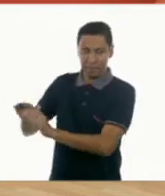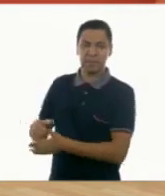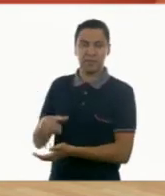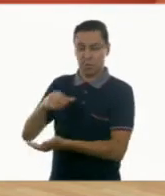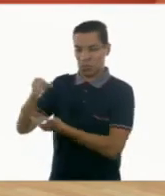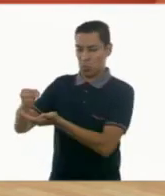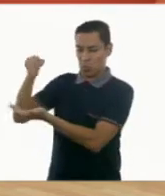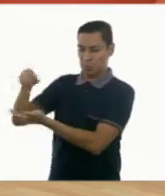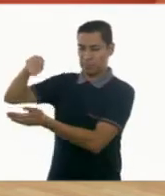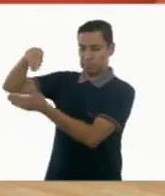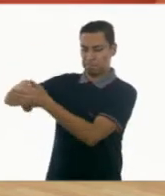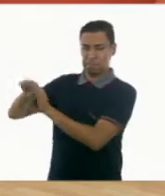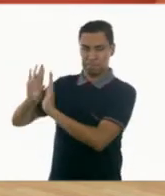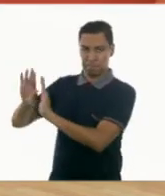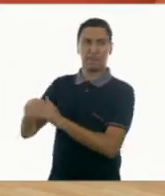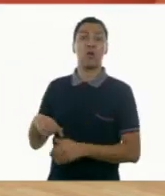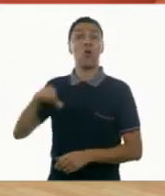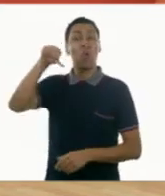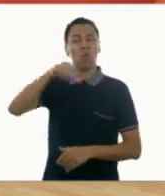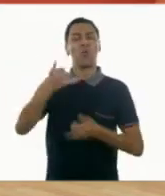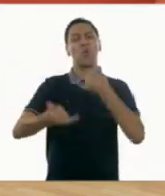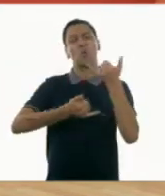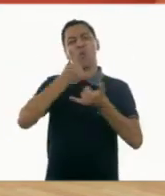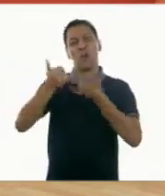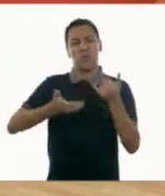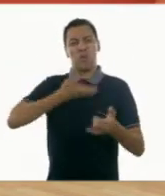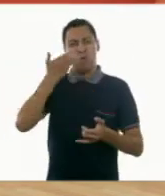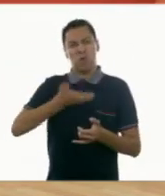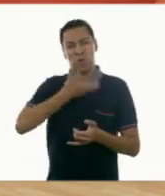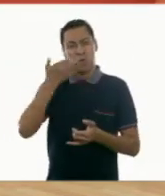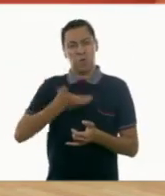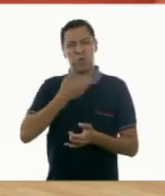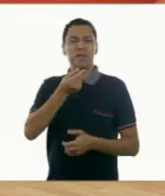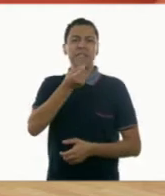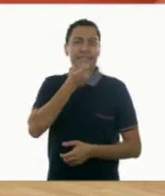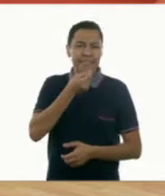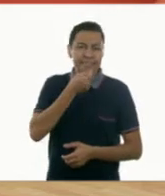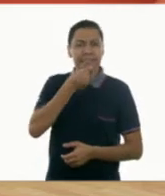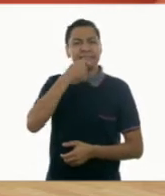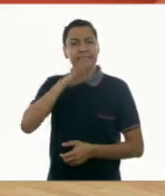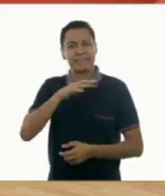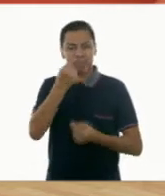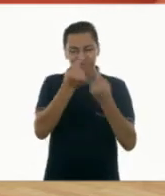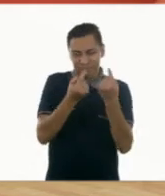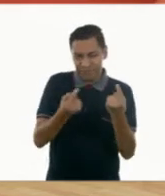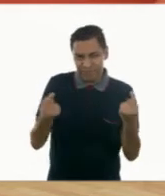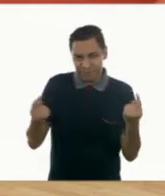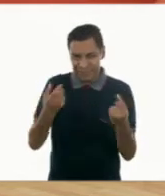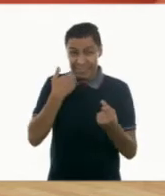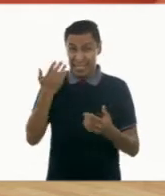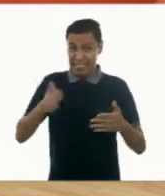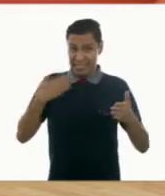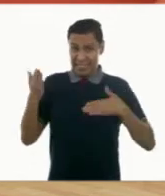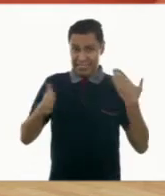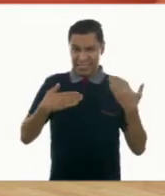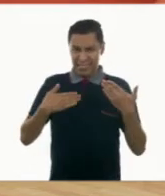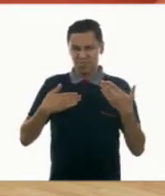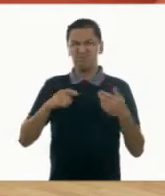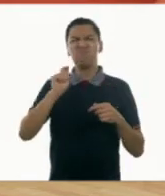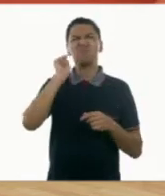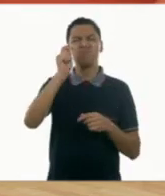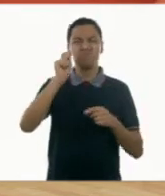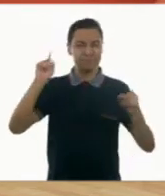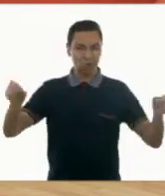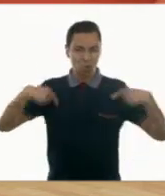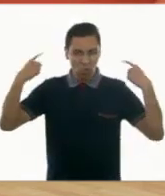Hoy vamos a jugar un juego tradicional para niñas y para niños que se quieran divertir. Se llama la cuerda. Les